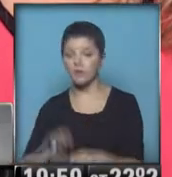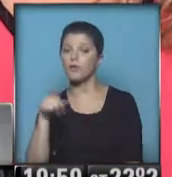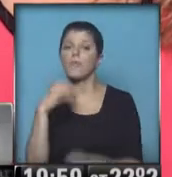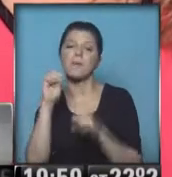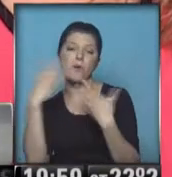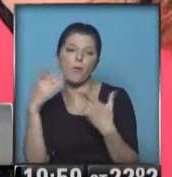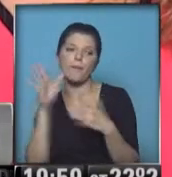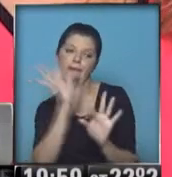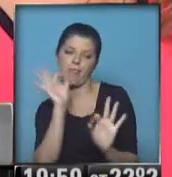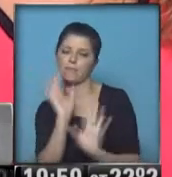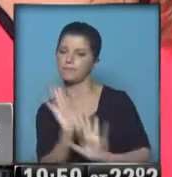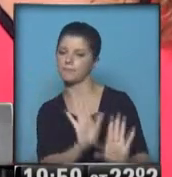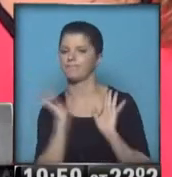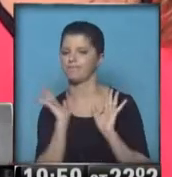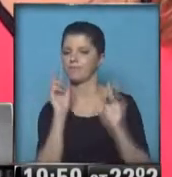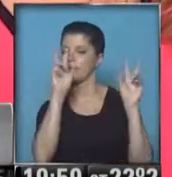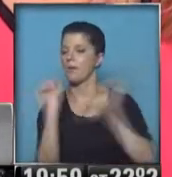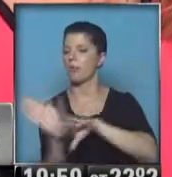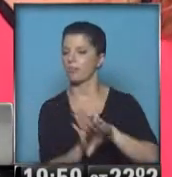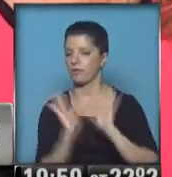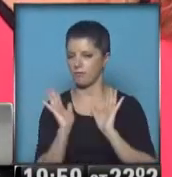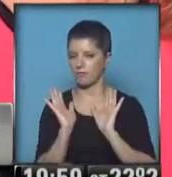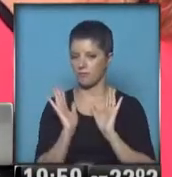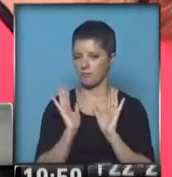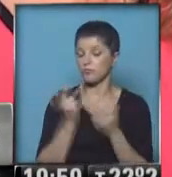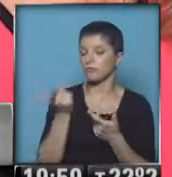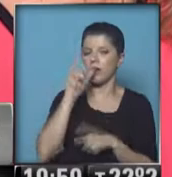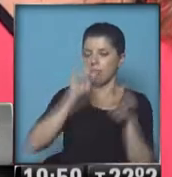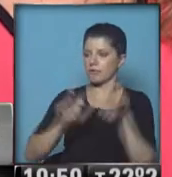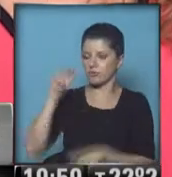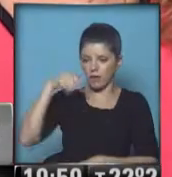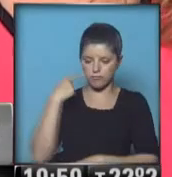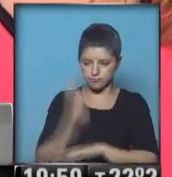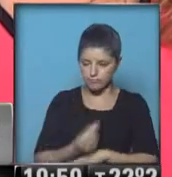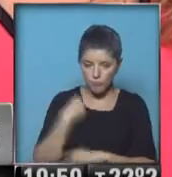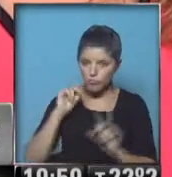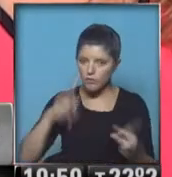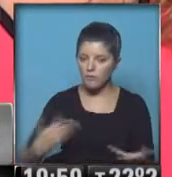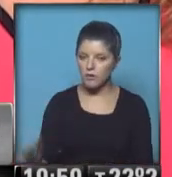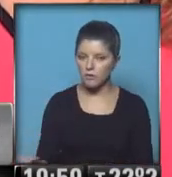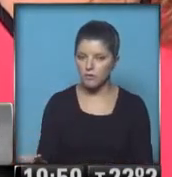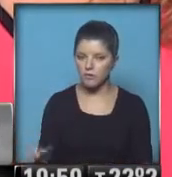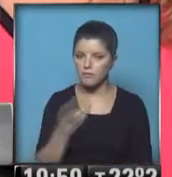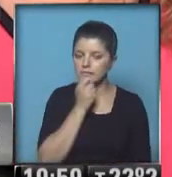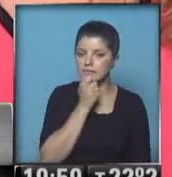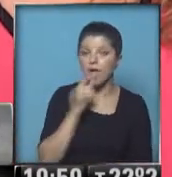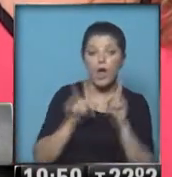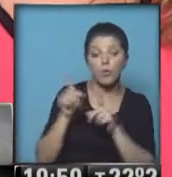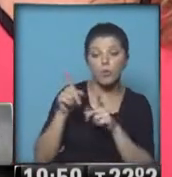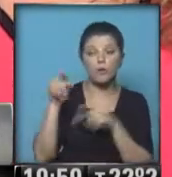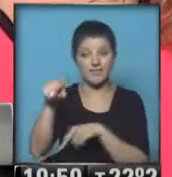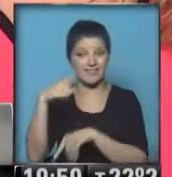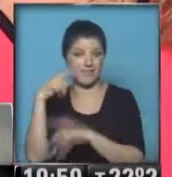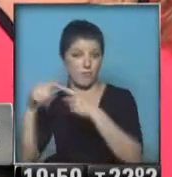estar ausente de esta discusión, ¿no? O sea, el ciudadano no sabe qué podría pasar si algún dirigente de la